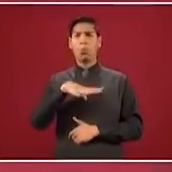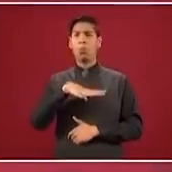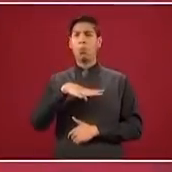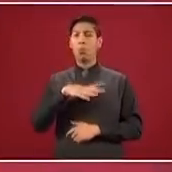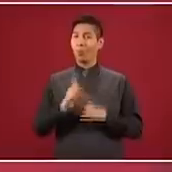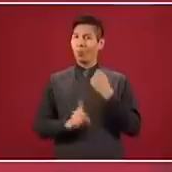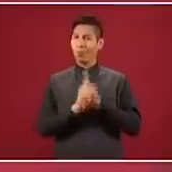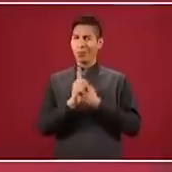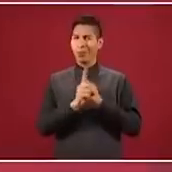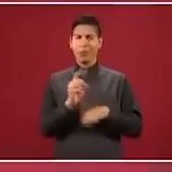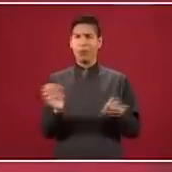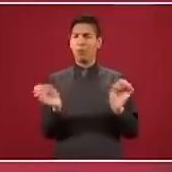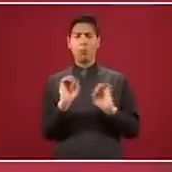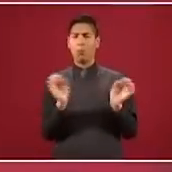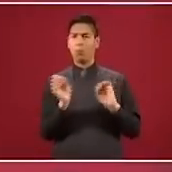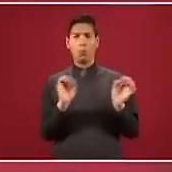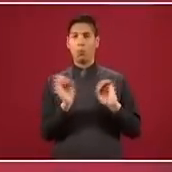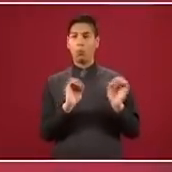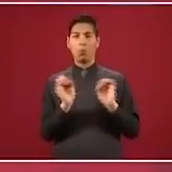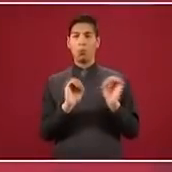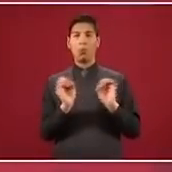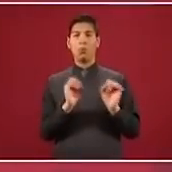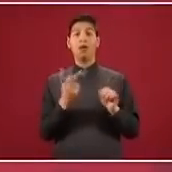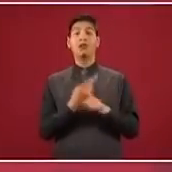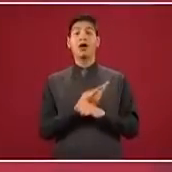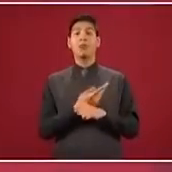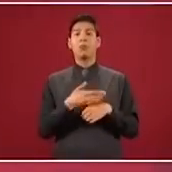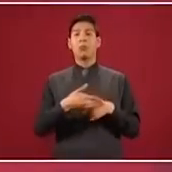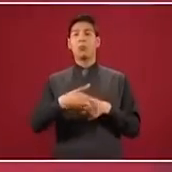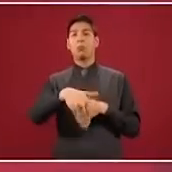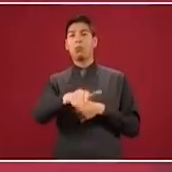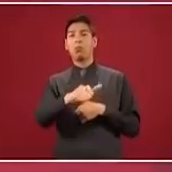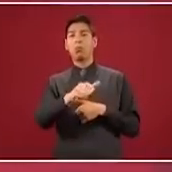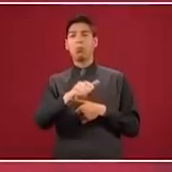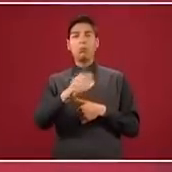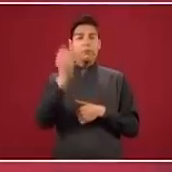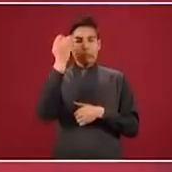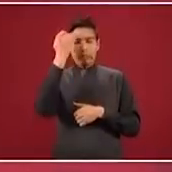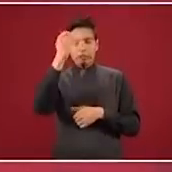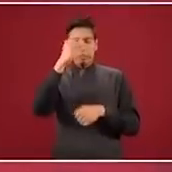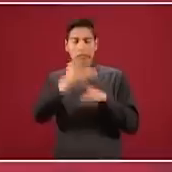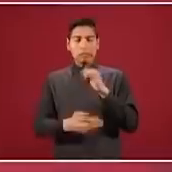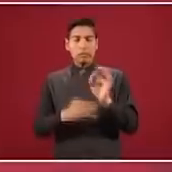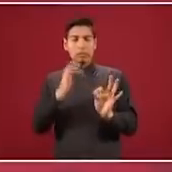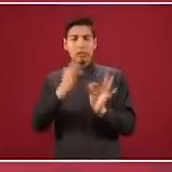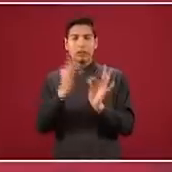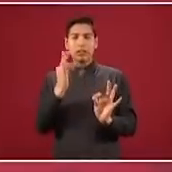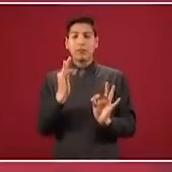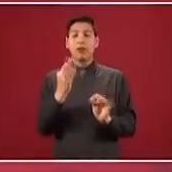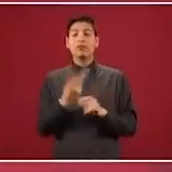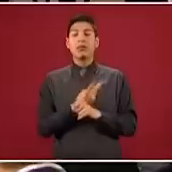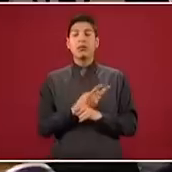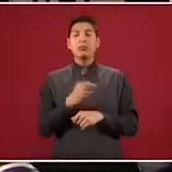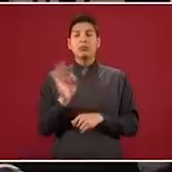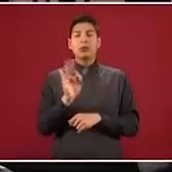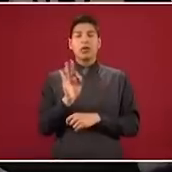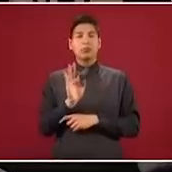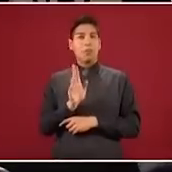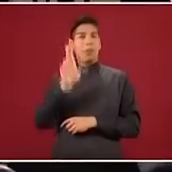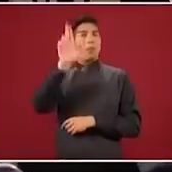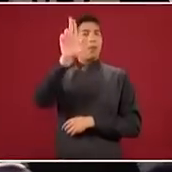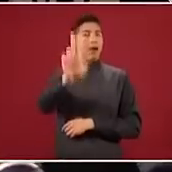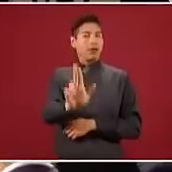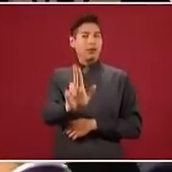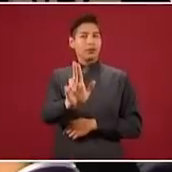ningún problema. Y ya cuando venza el tiempo, entonces ya, que podría ser el martes.